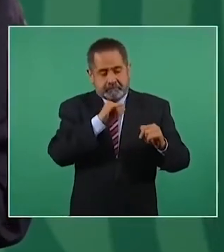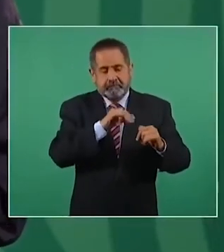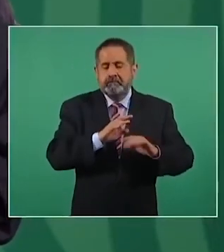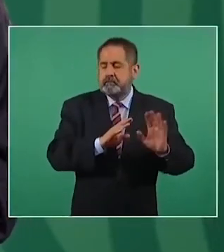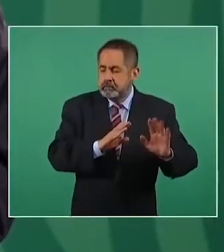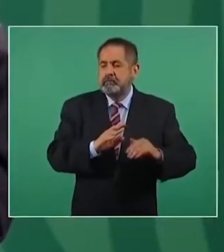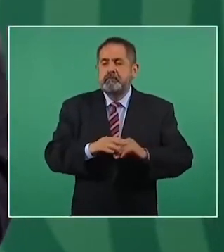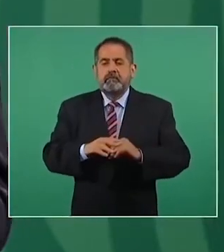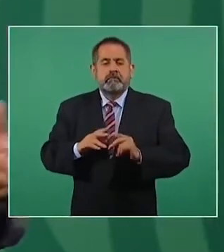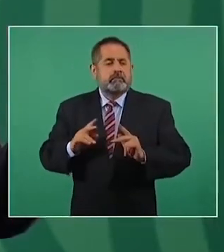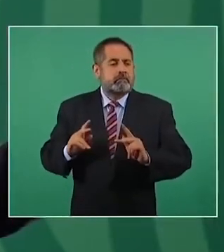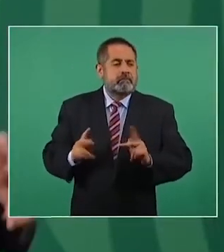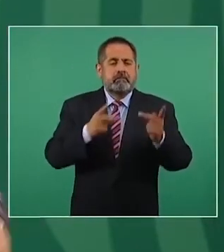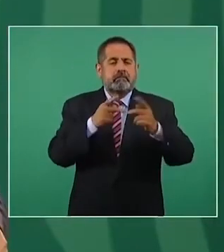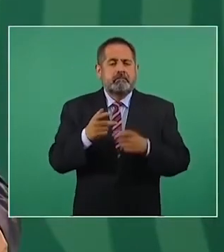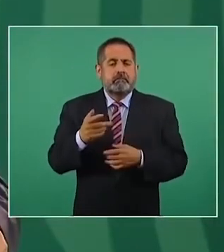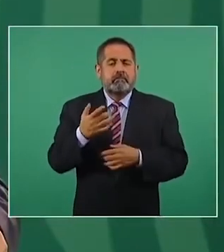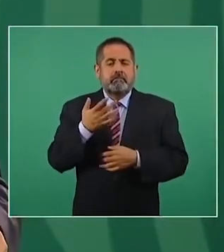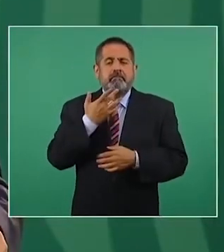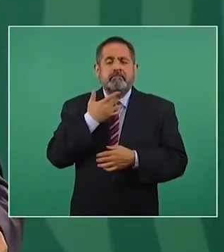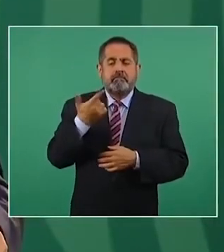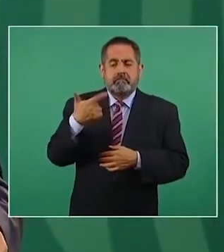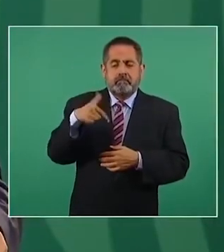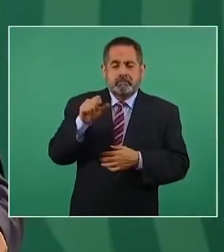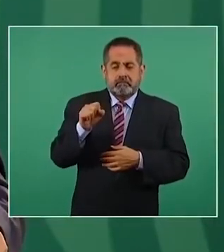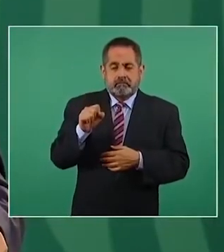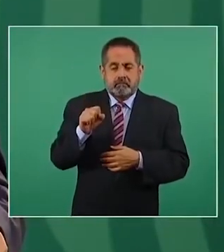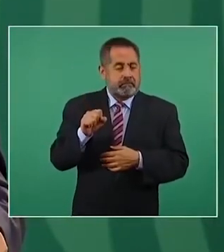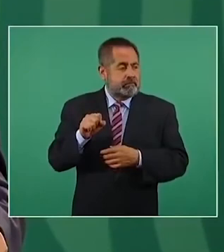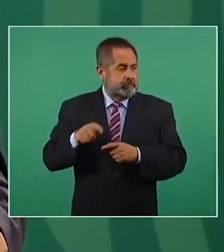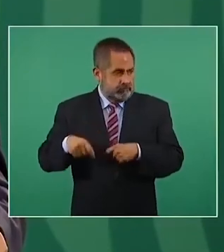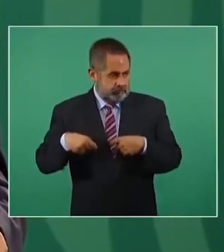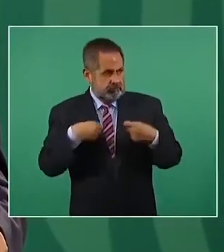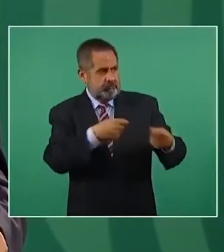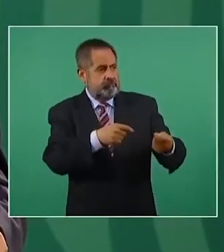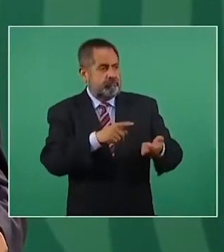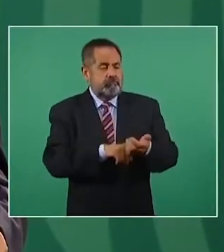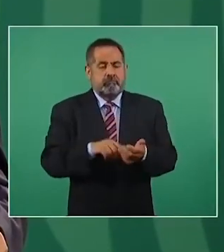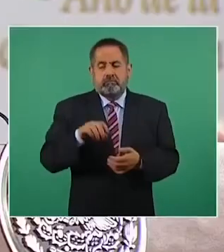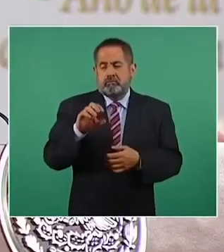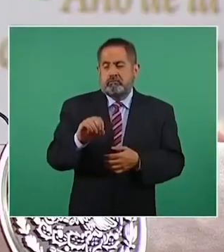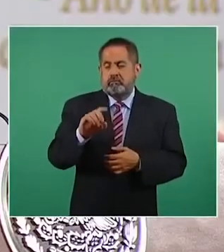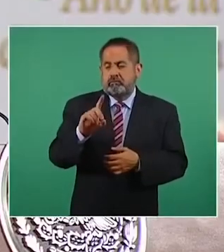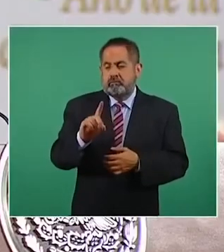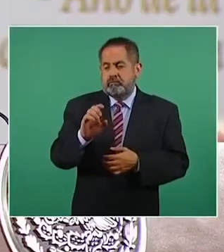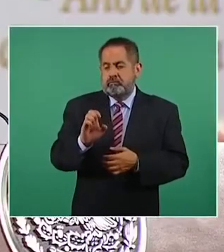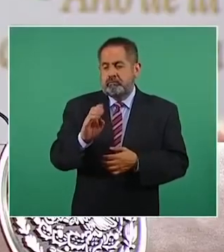venderle gas a Odebrecht?